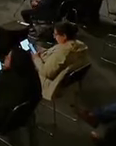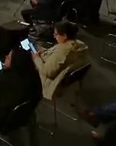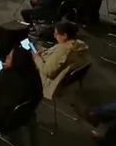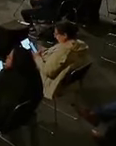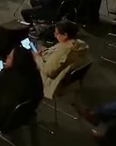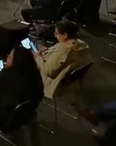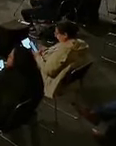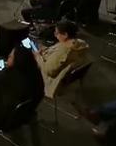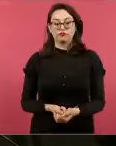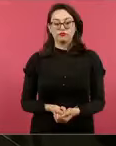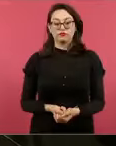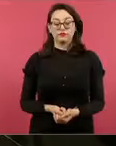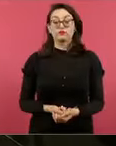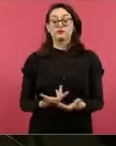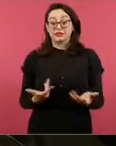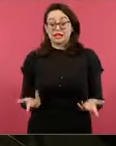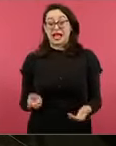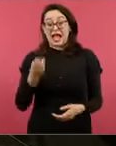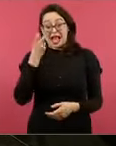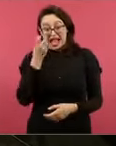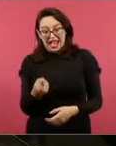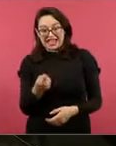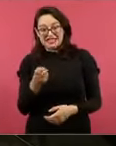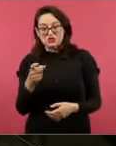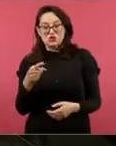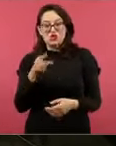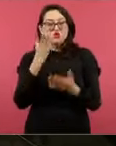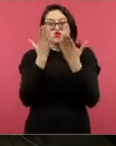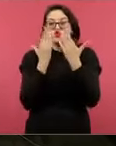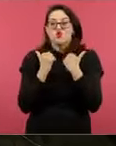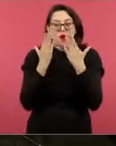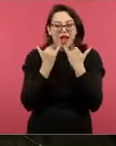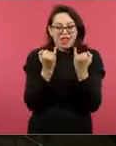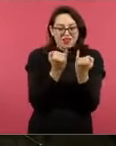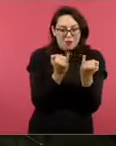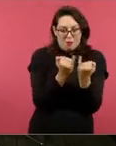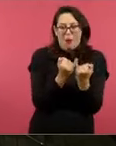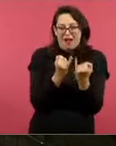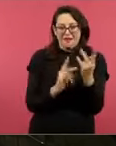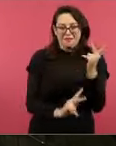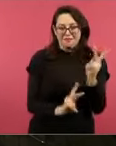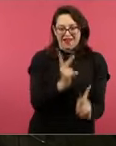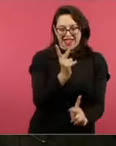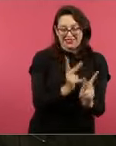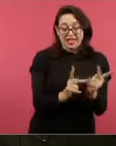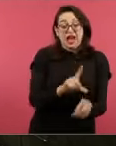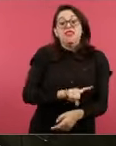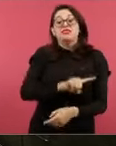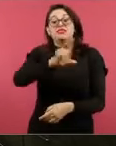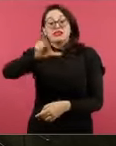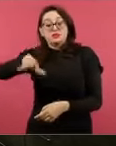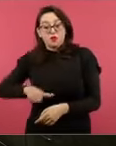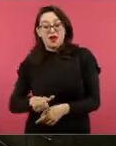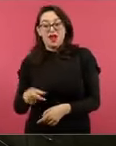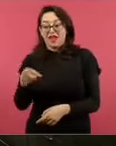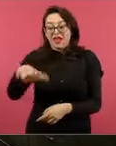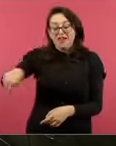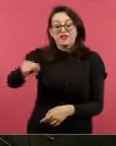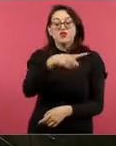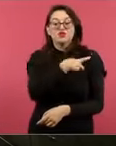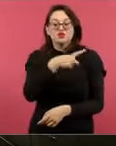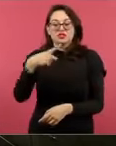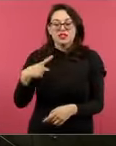6 afirmaciones. Yo en este momento, mamás y papás, solo les voy a leer una, que es: algunas flores,